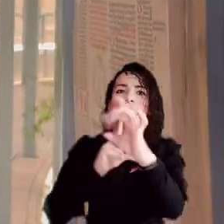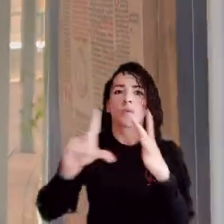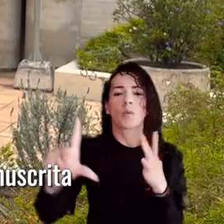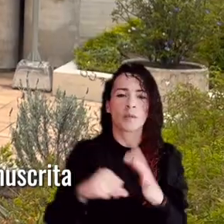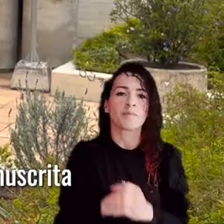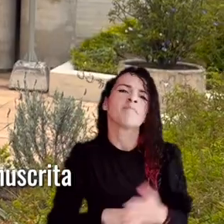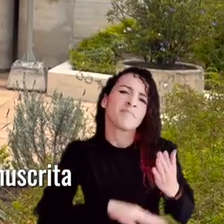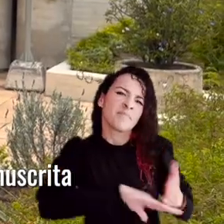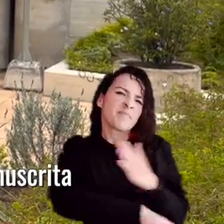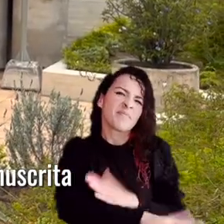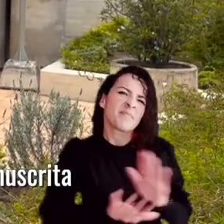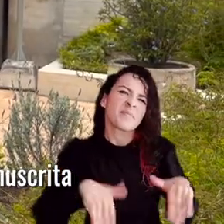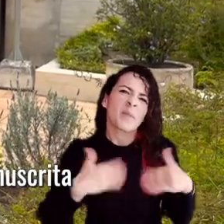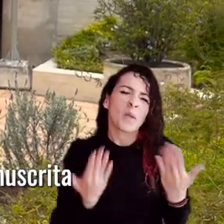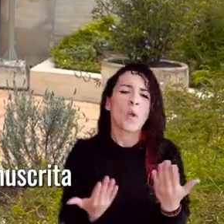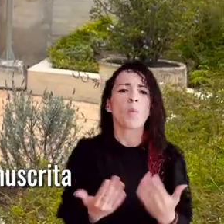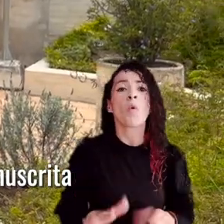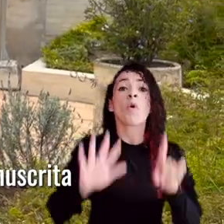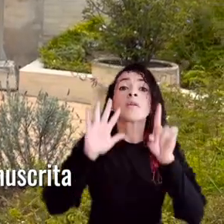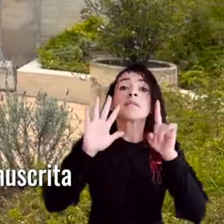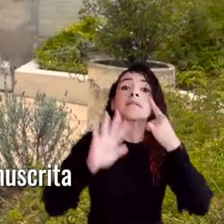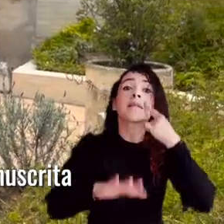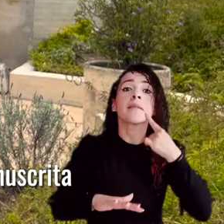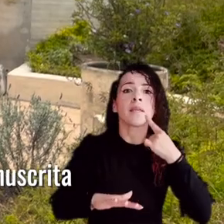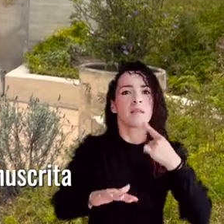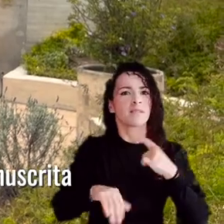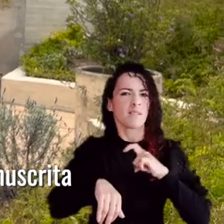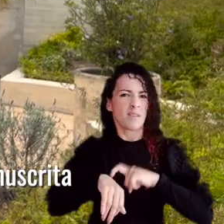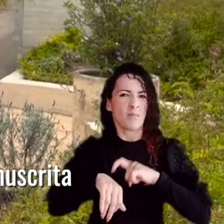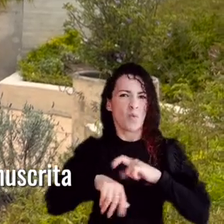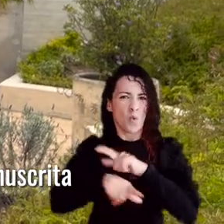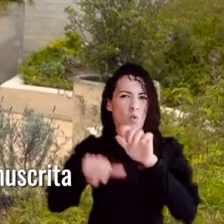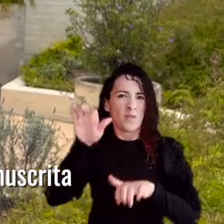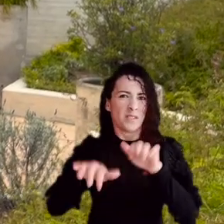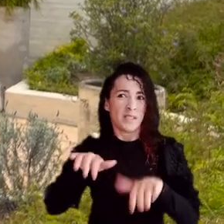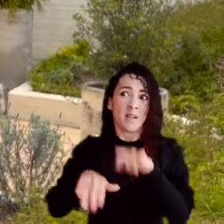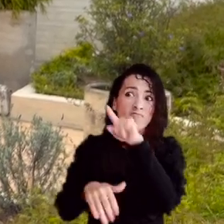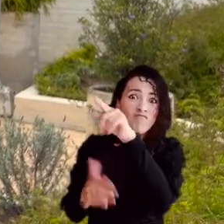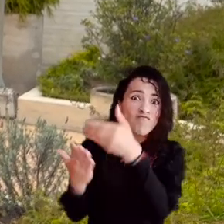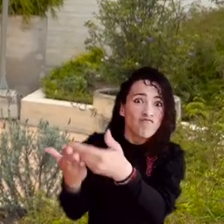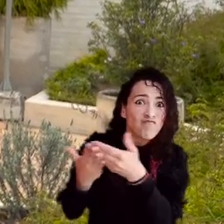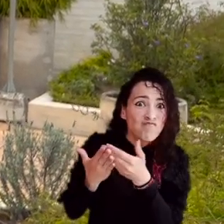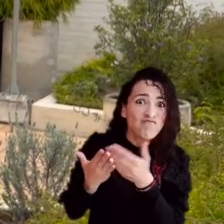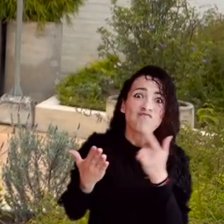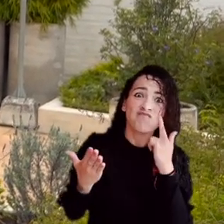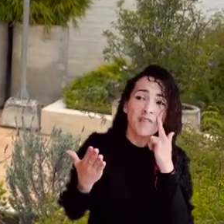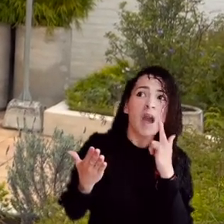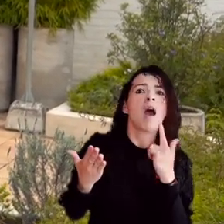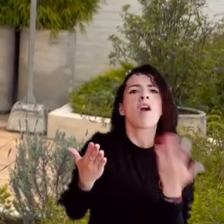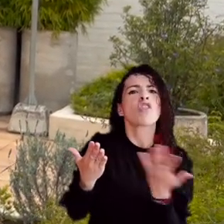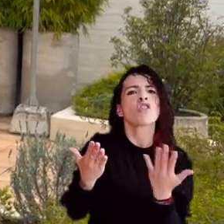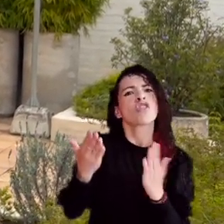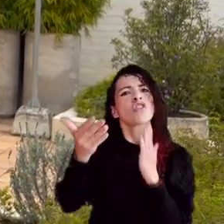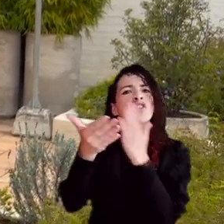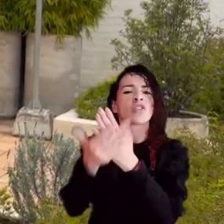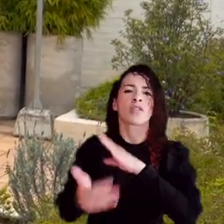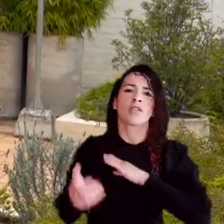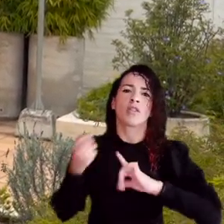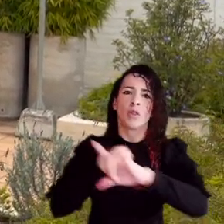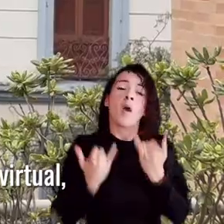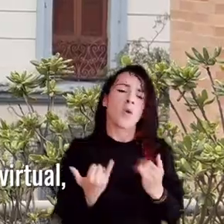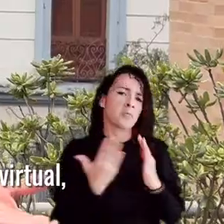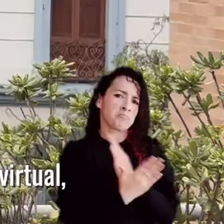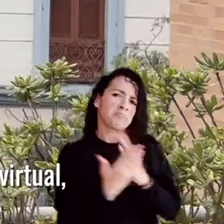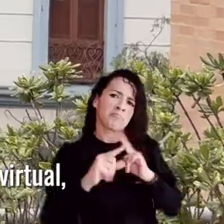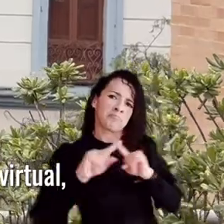virtual. Anteriormente se debía esperar 6 días hábiles por la firma manuscrita de este certificado e irlo a recoger a la alcaldía